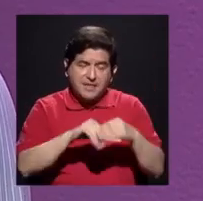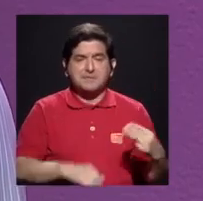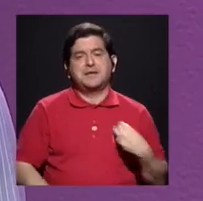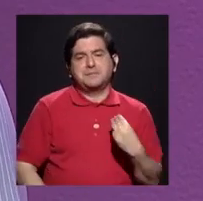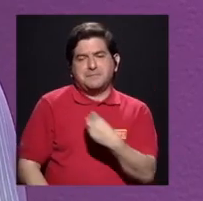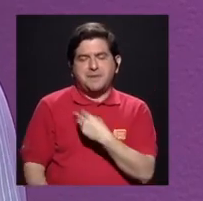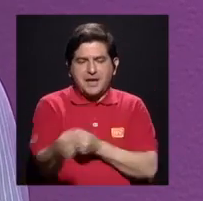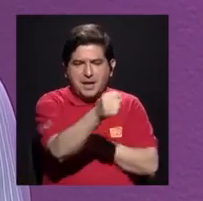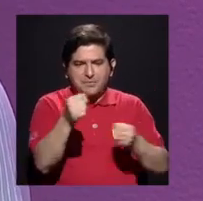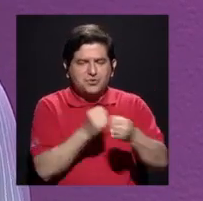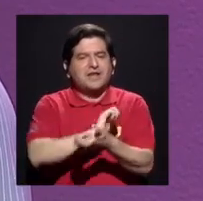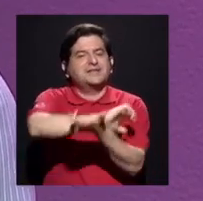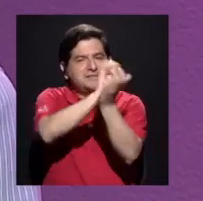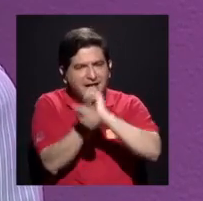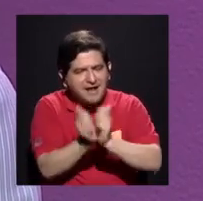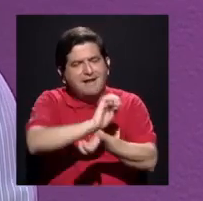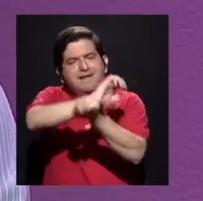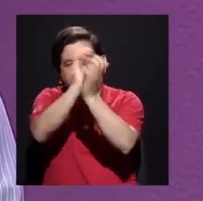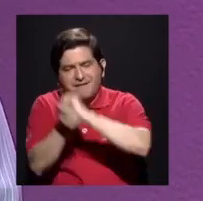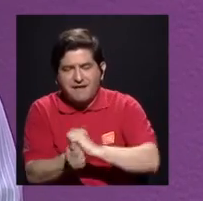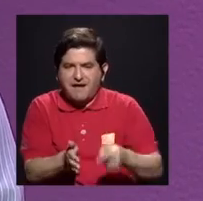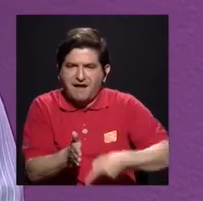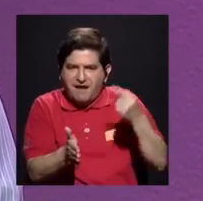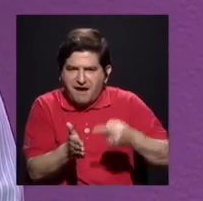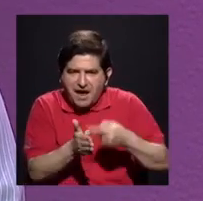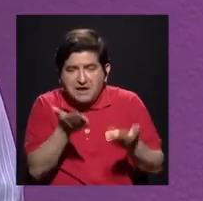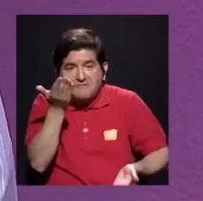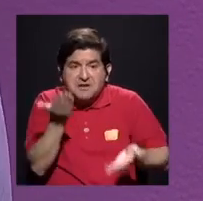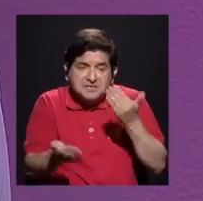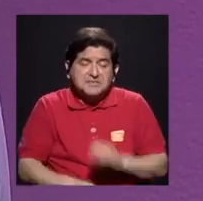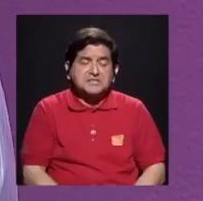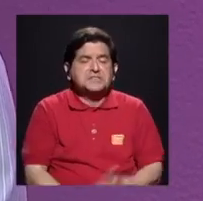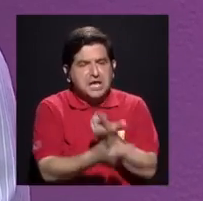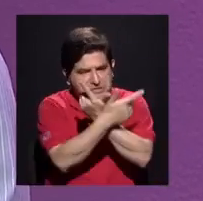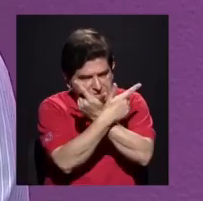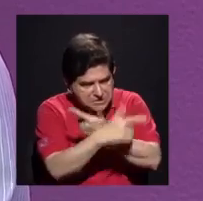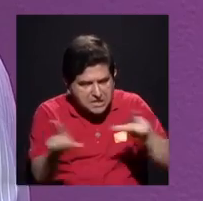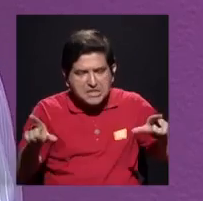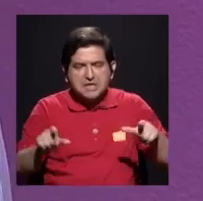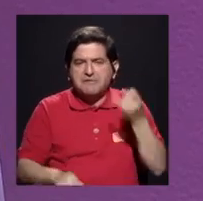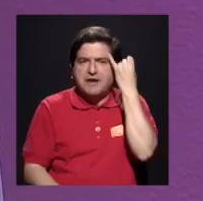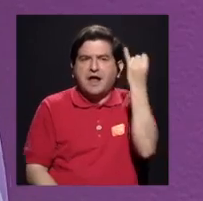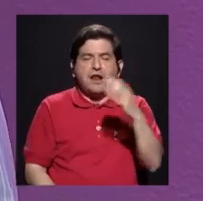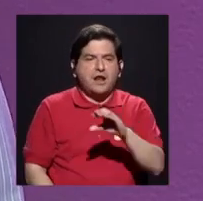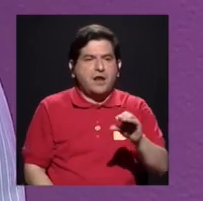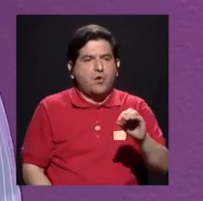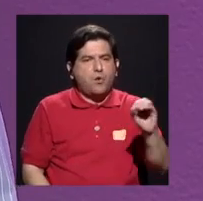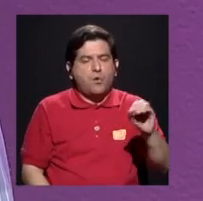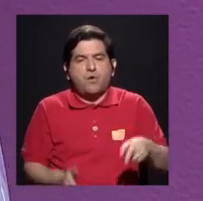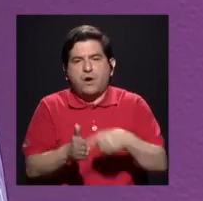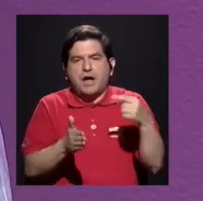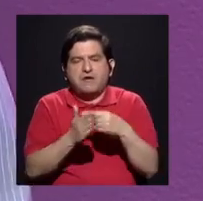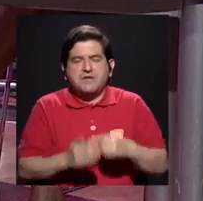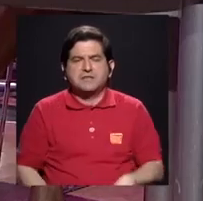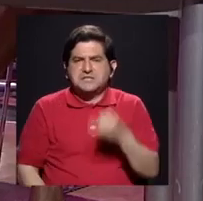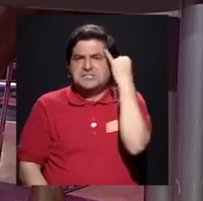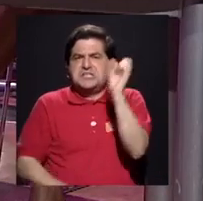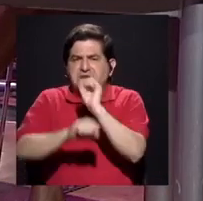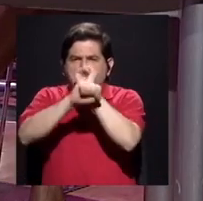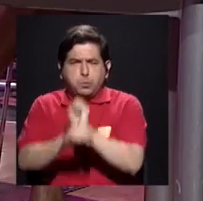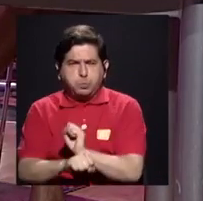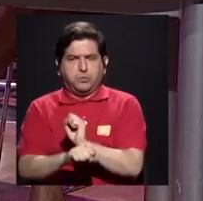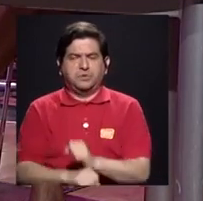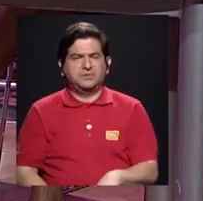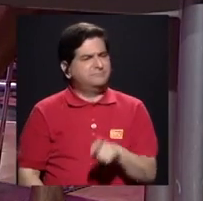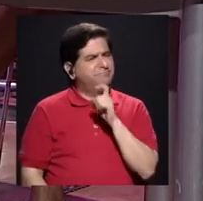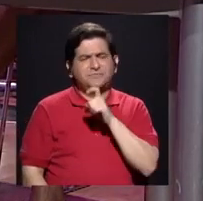varía verdad y la sala hay veces que ha sido más liberal digamos y hay veces que ha sido más conservadora entonces yo creo que es